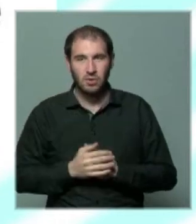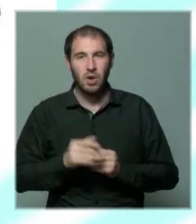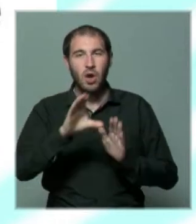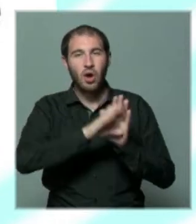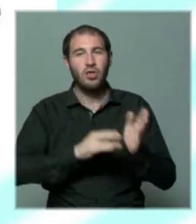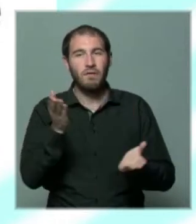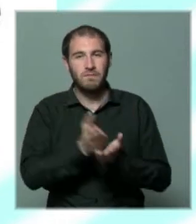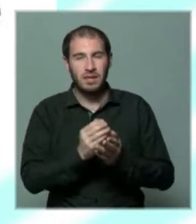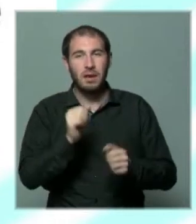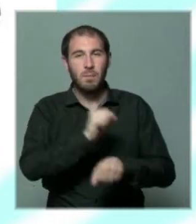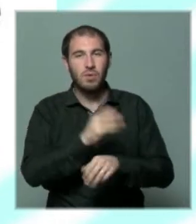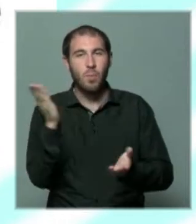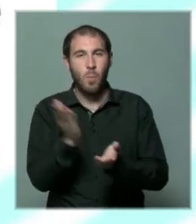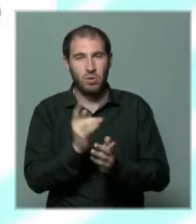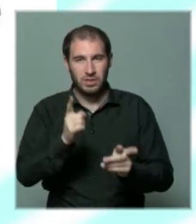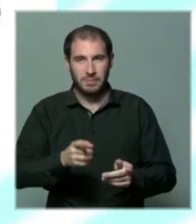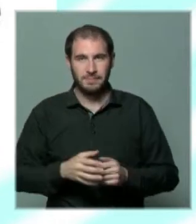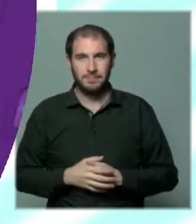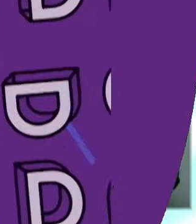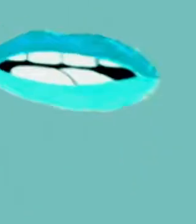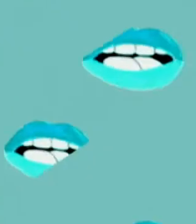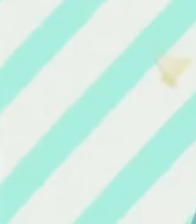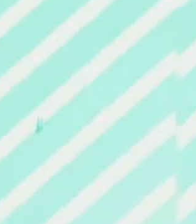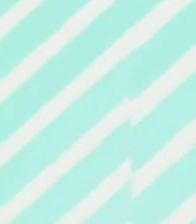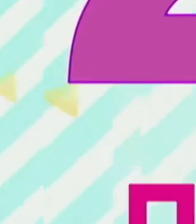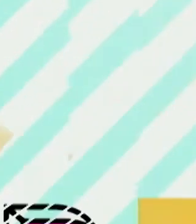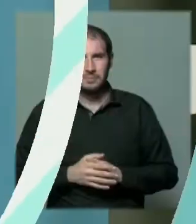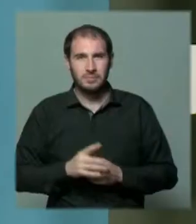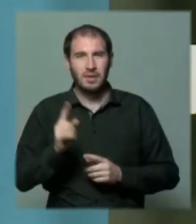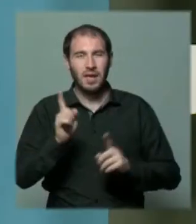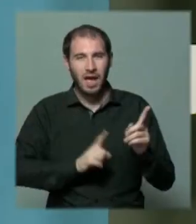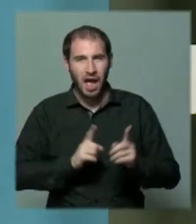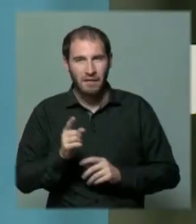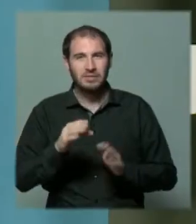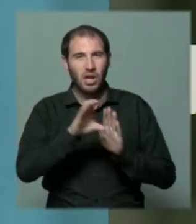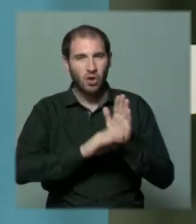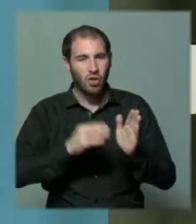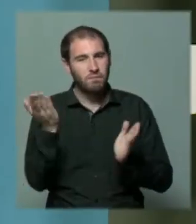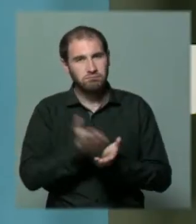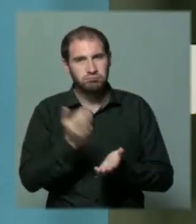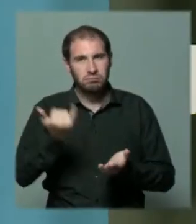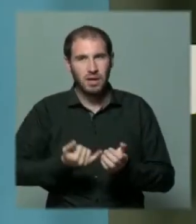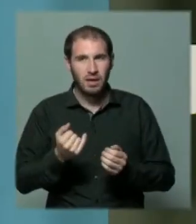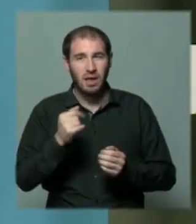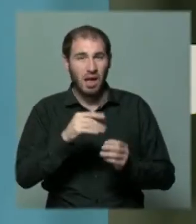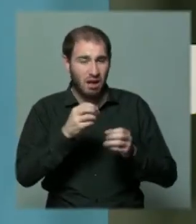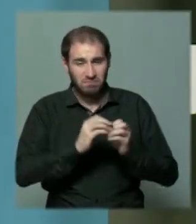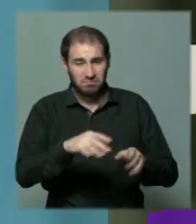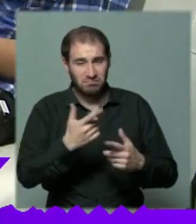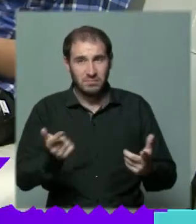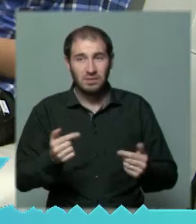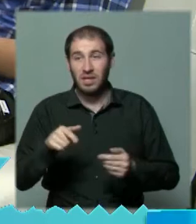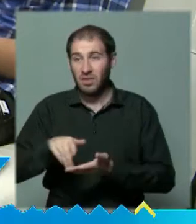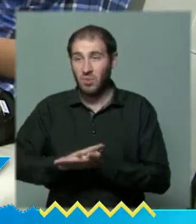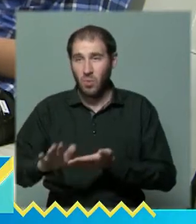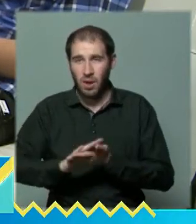Código de Faltas con arresto y multas. Bueno, algo que por ahí se encuentra en el Código de Faltas y que no se aplica. No se aplica, Y ¿no? es actual,